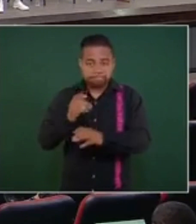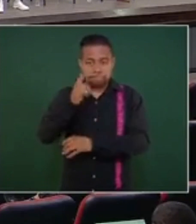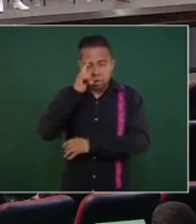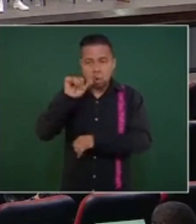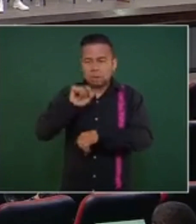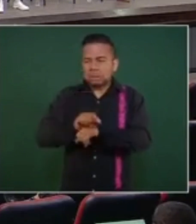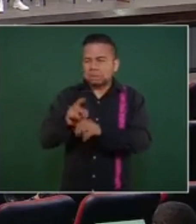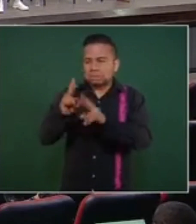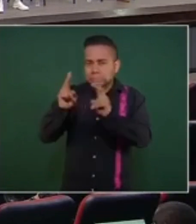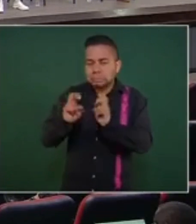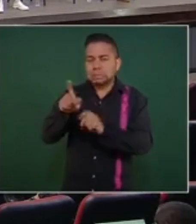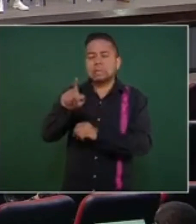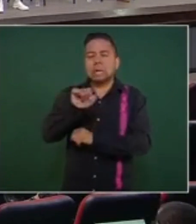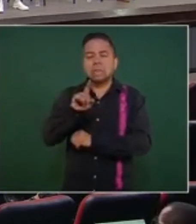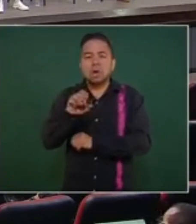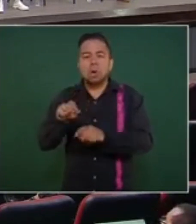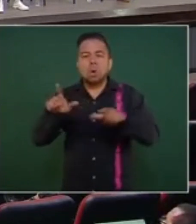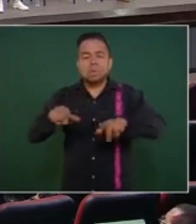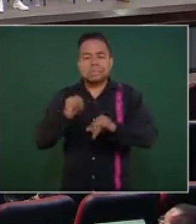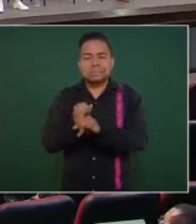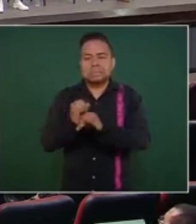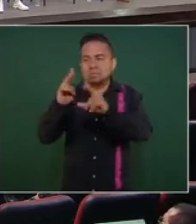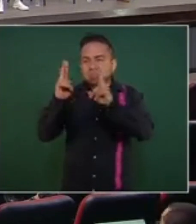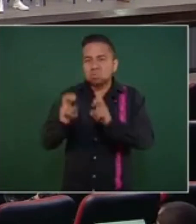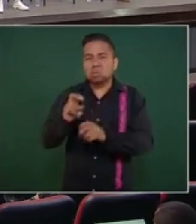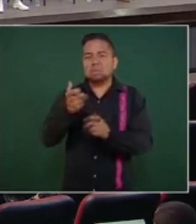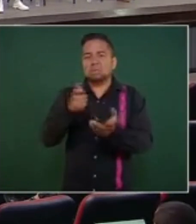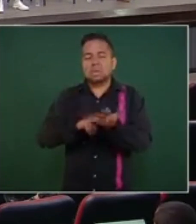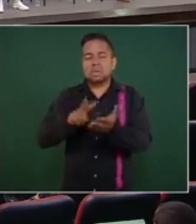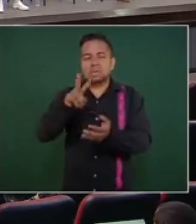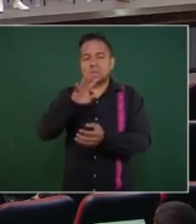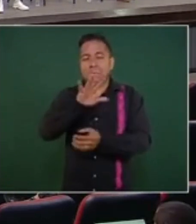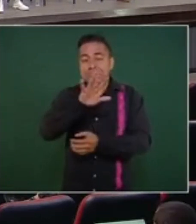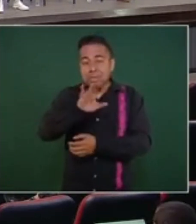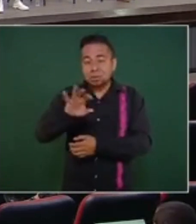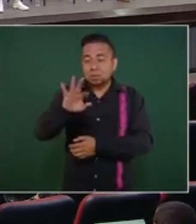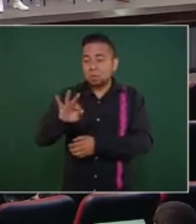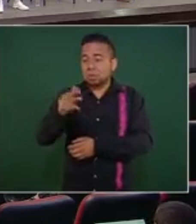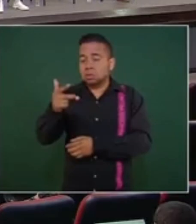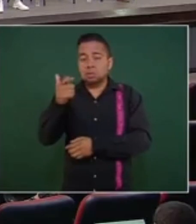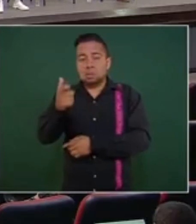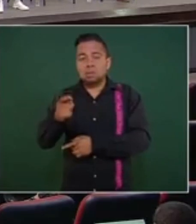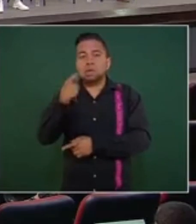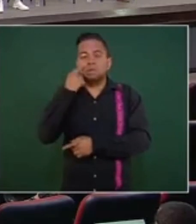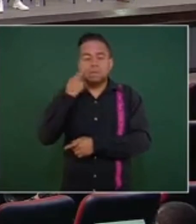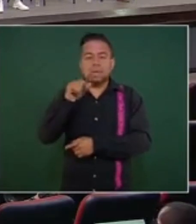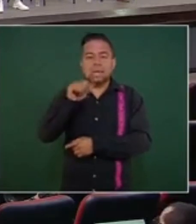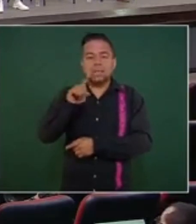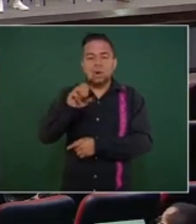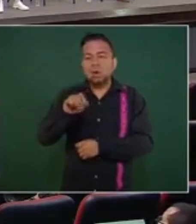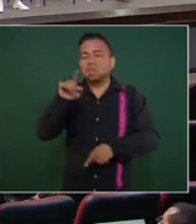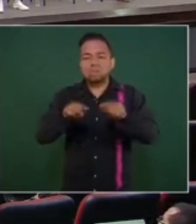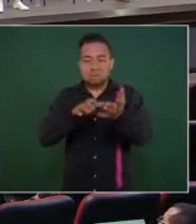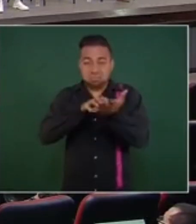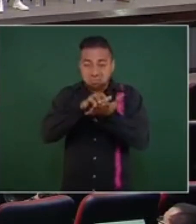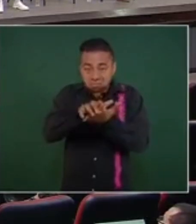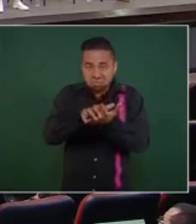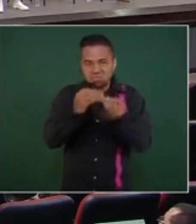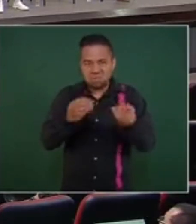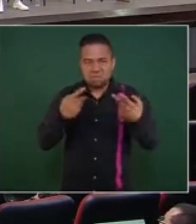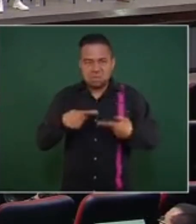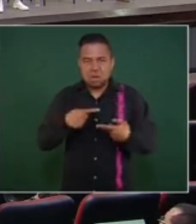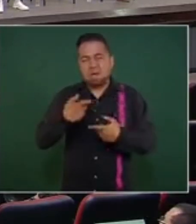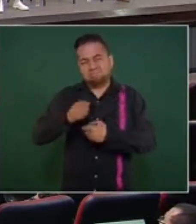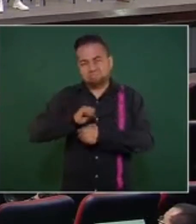de hoy, sacada de la página de ADO, el costo es de 548 pesos. Recuerden que ADO varía sus precios conforme a la demanda